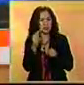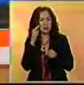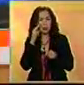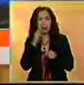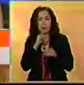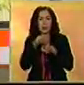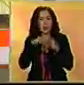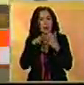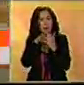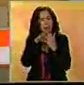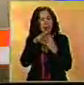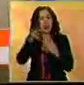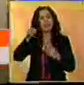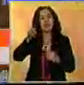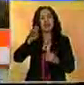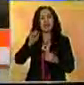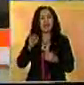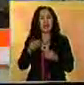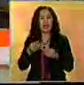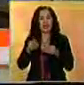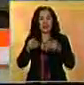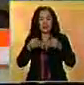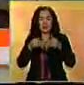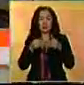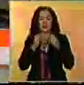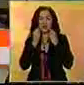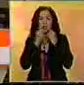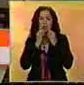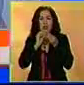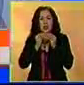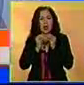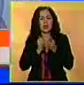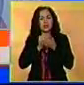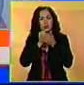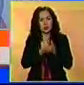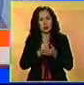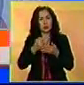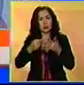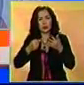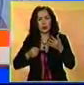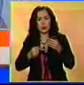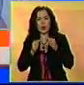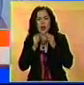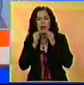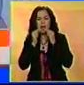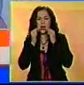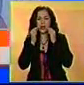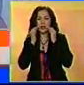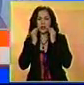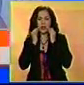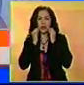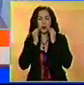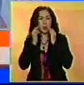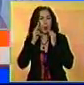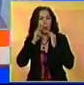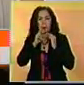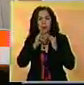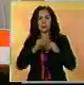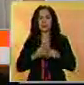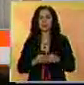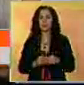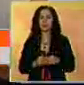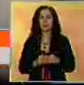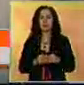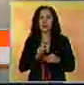cometido que los famosos brackets: corregir la maloclusión y la posición de los dientes mediante una serie de alineadores prácticamente invisibles.